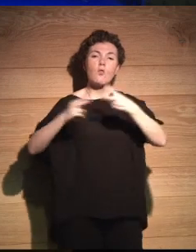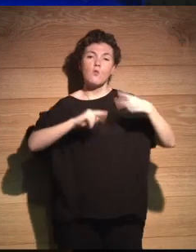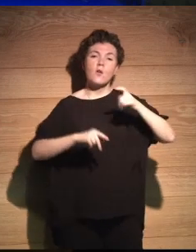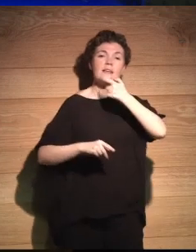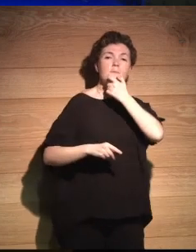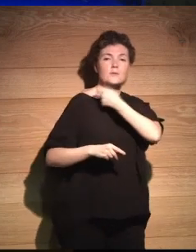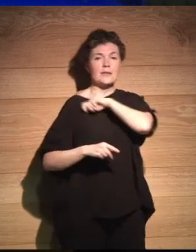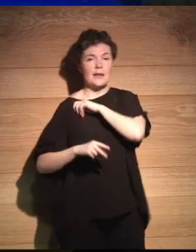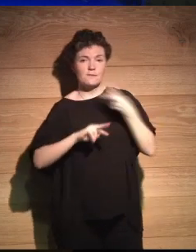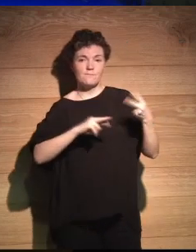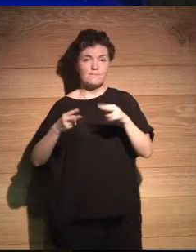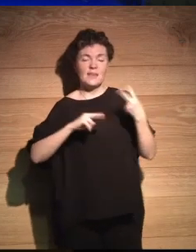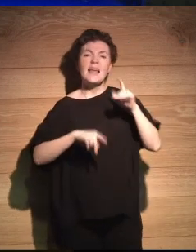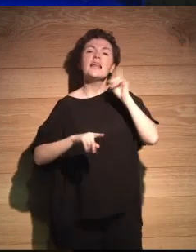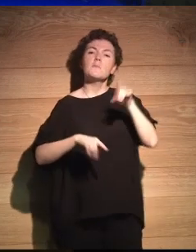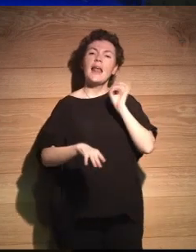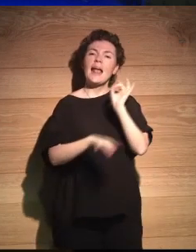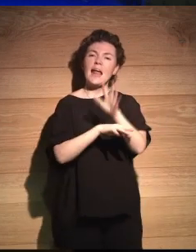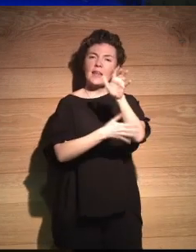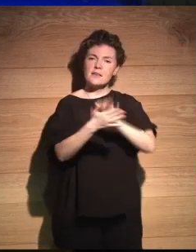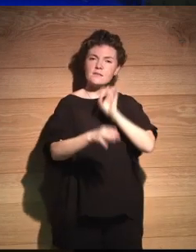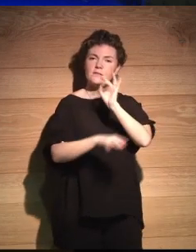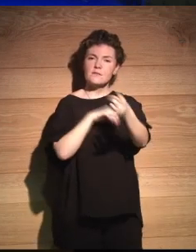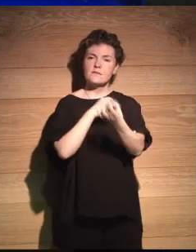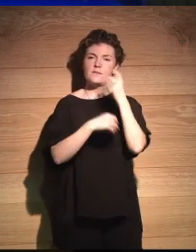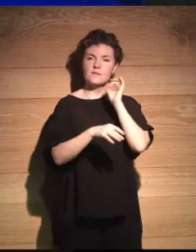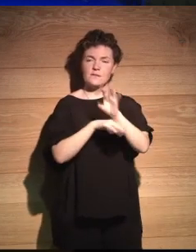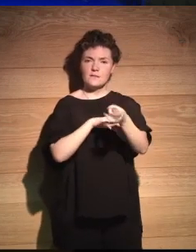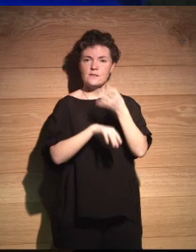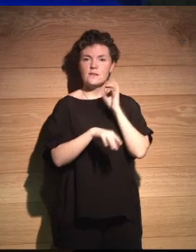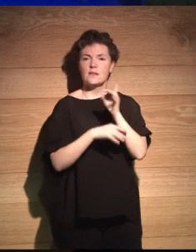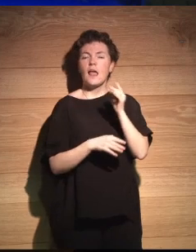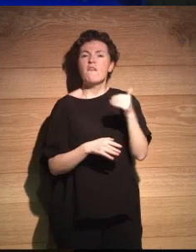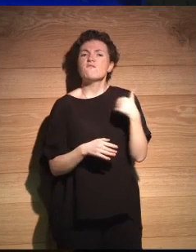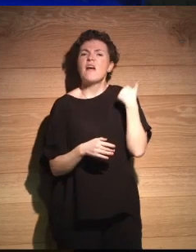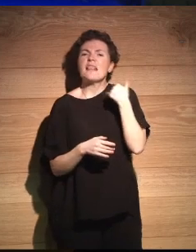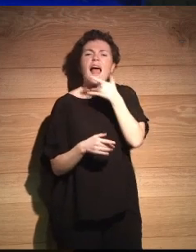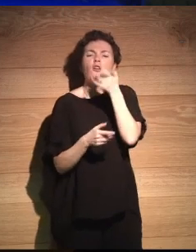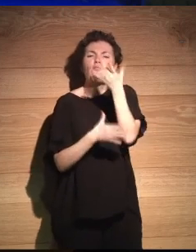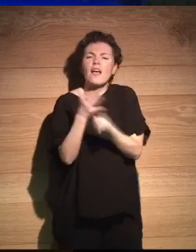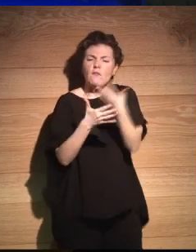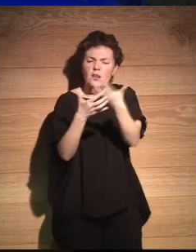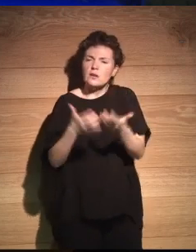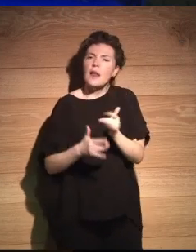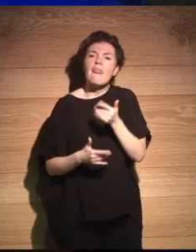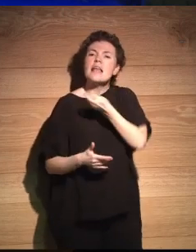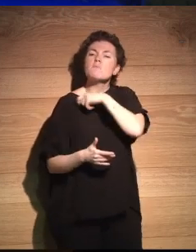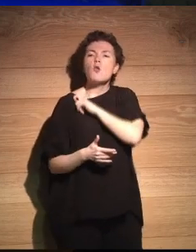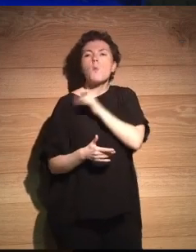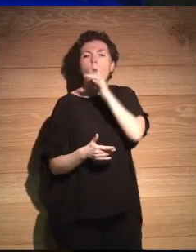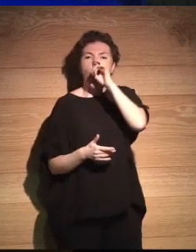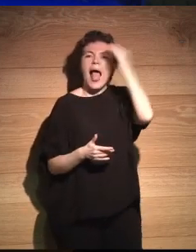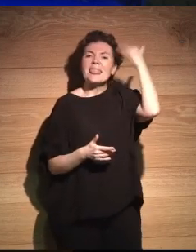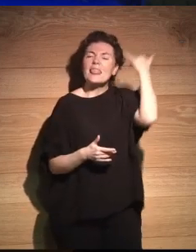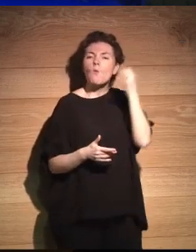español al inglés, que las cartas que escribía en esa época apenas tienen falta. Es un español muy bonito, un español a veces un poco antiguo,